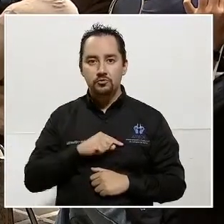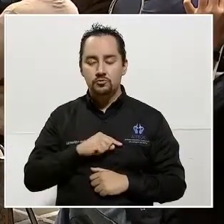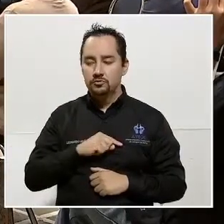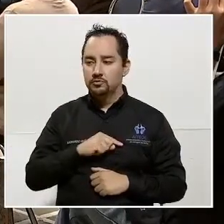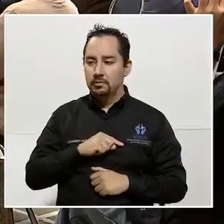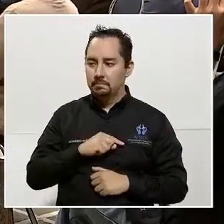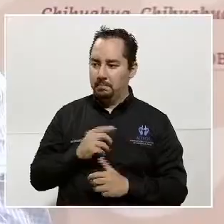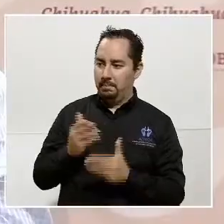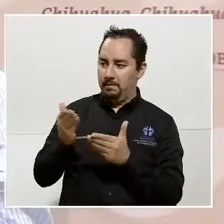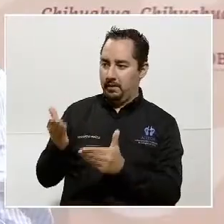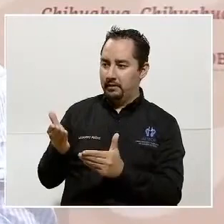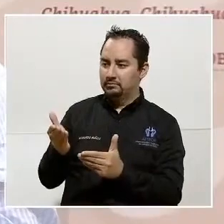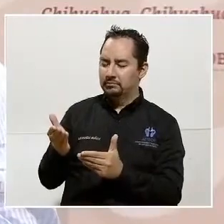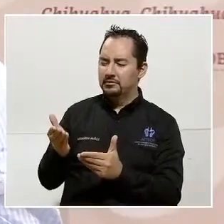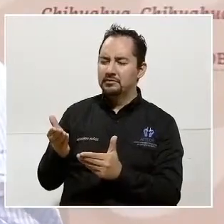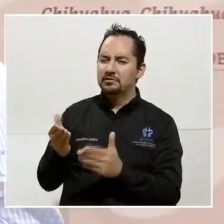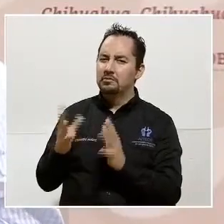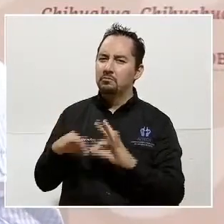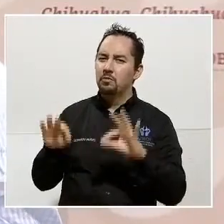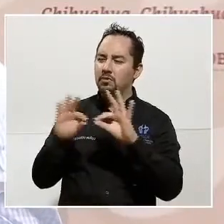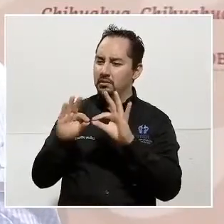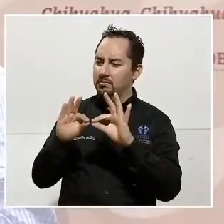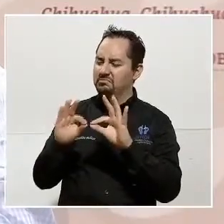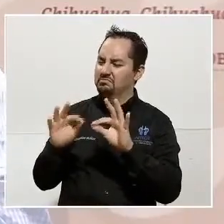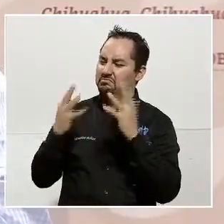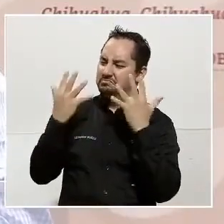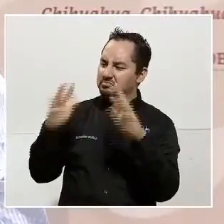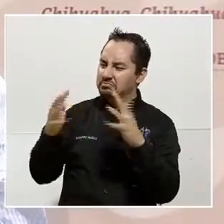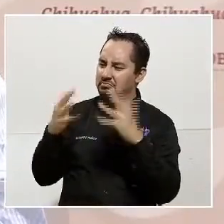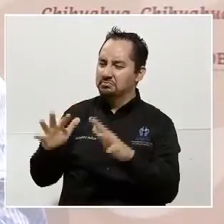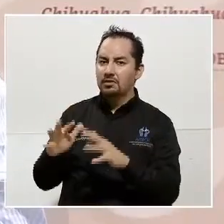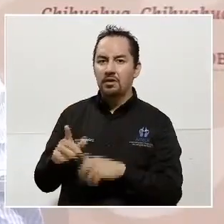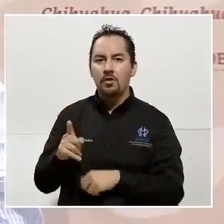decisión de impulsar el acceso y